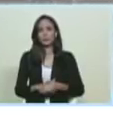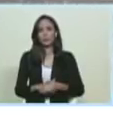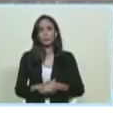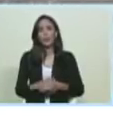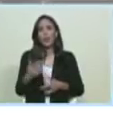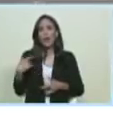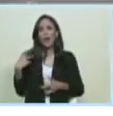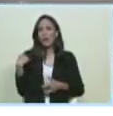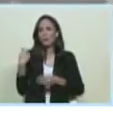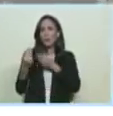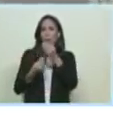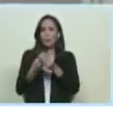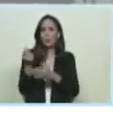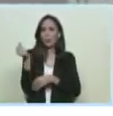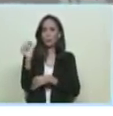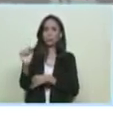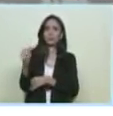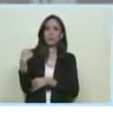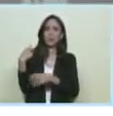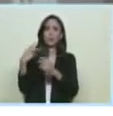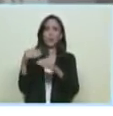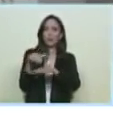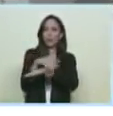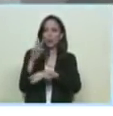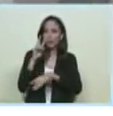y no hagamos nada.